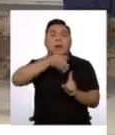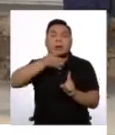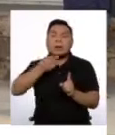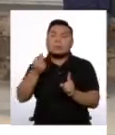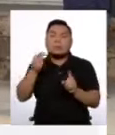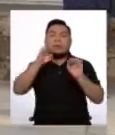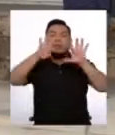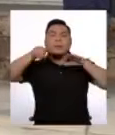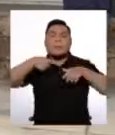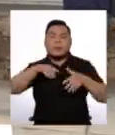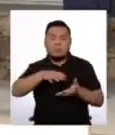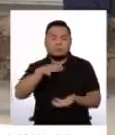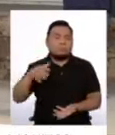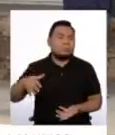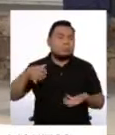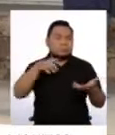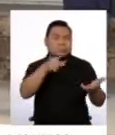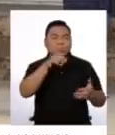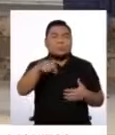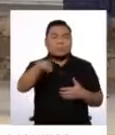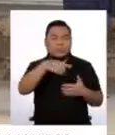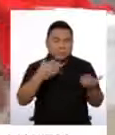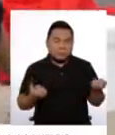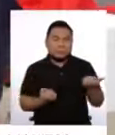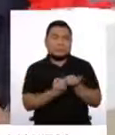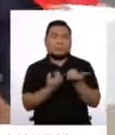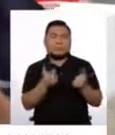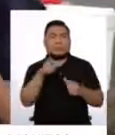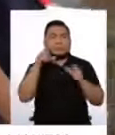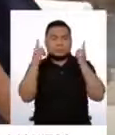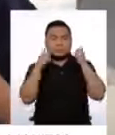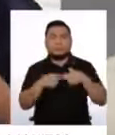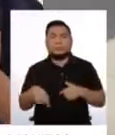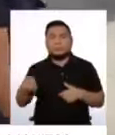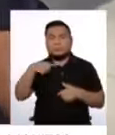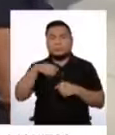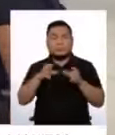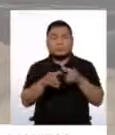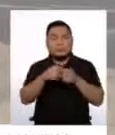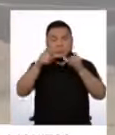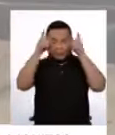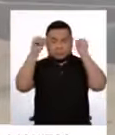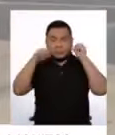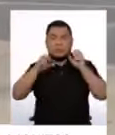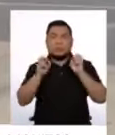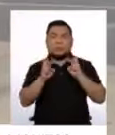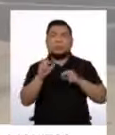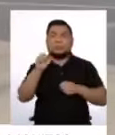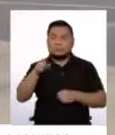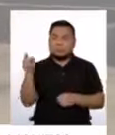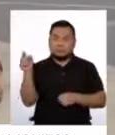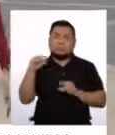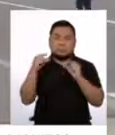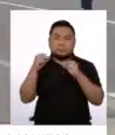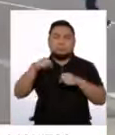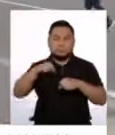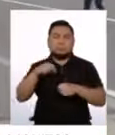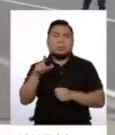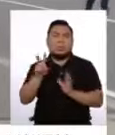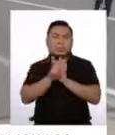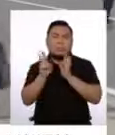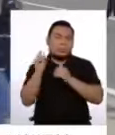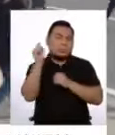para seguir sumando a esta estrategia de poder sacar a Loreto pronto el COVID. Personal de enfermería destacó la oportunidad de demostrar su vocación,